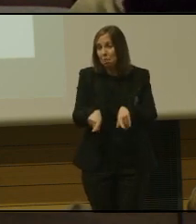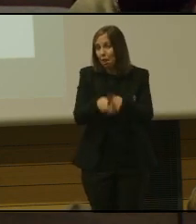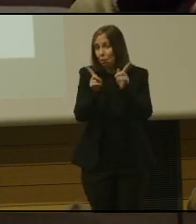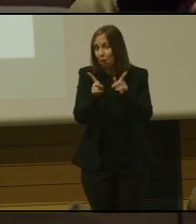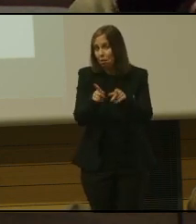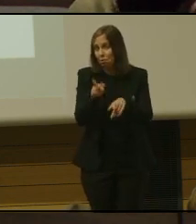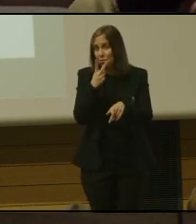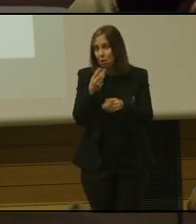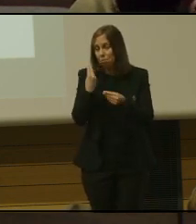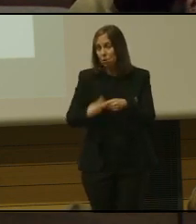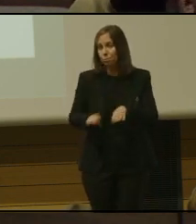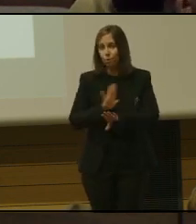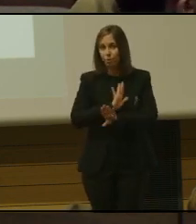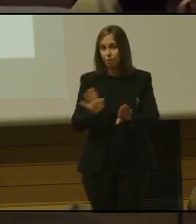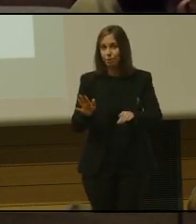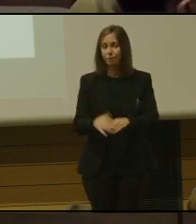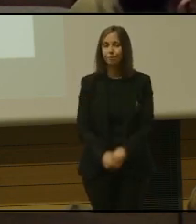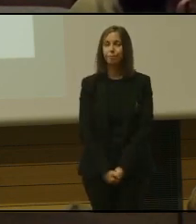estar.